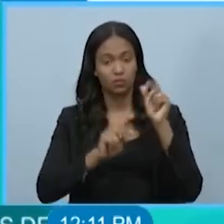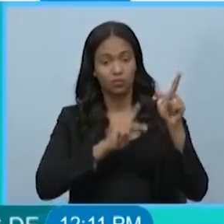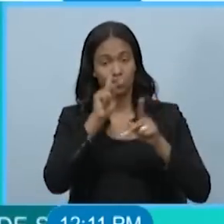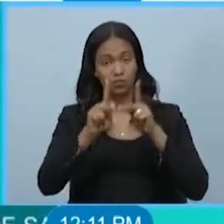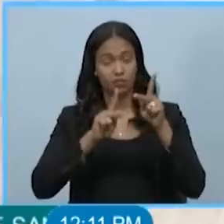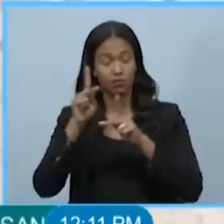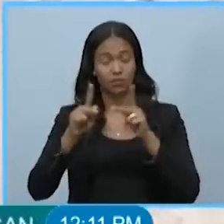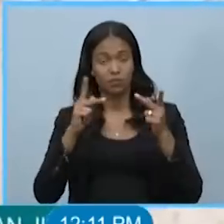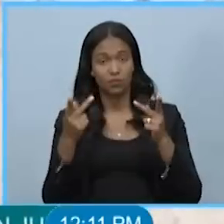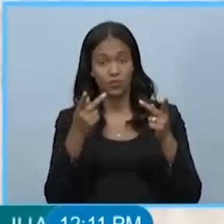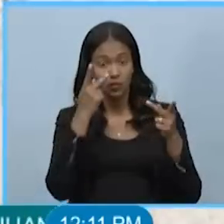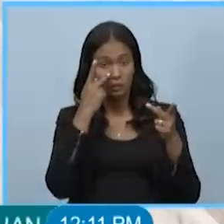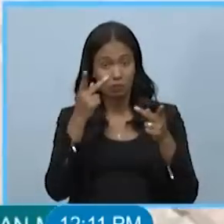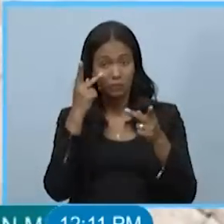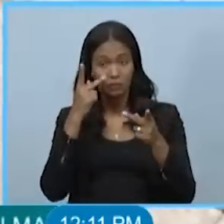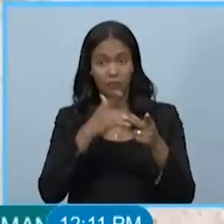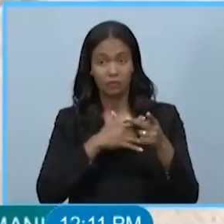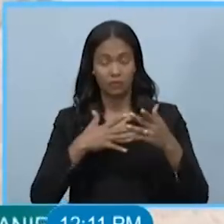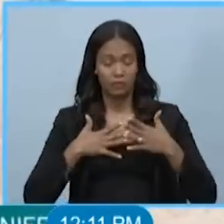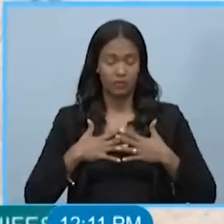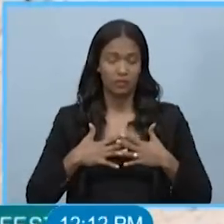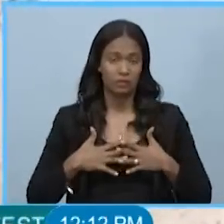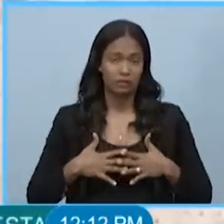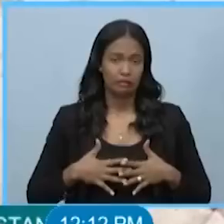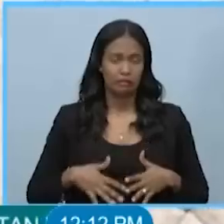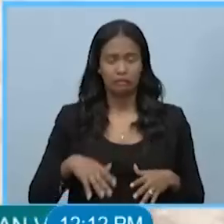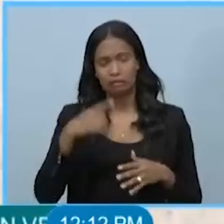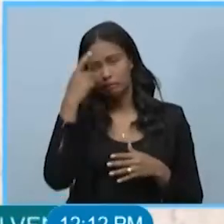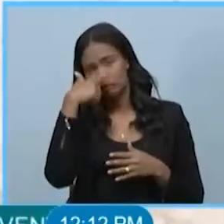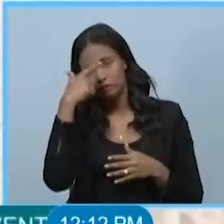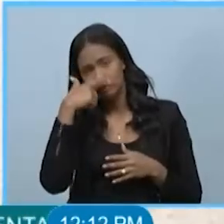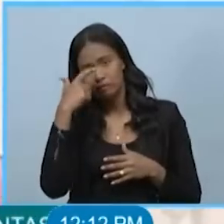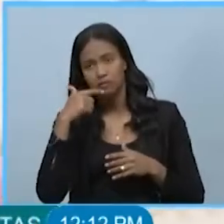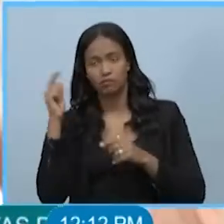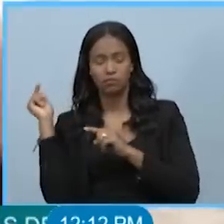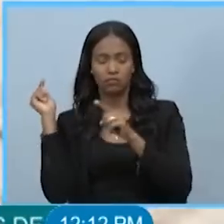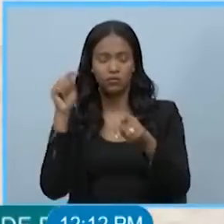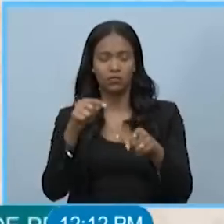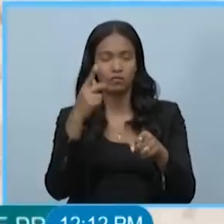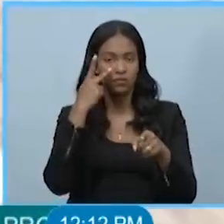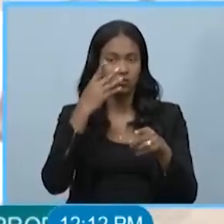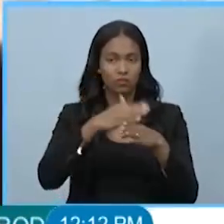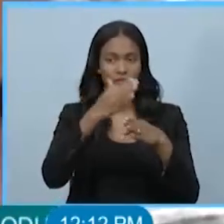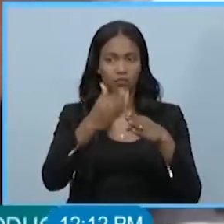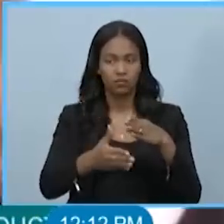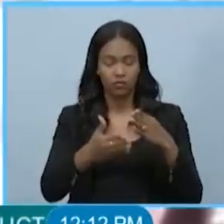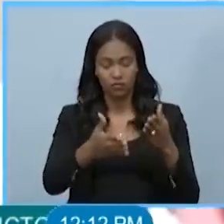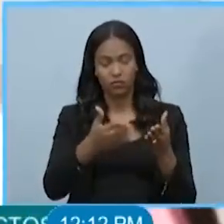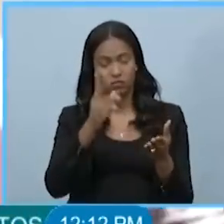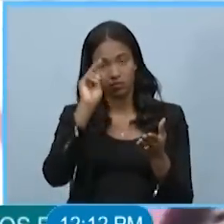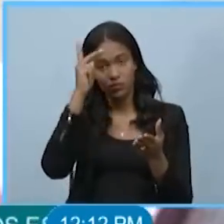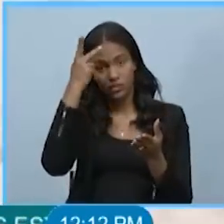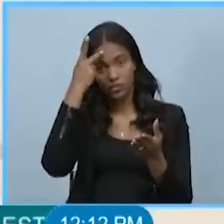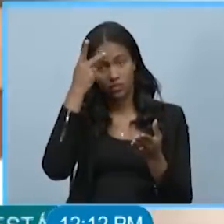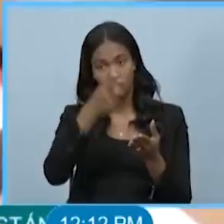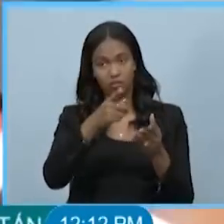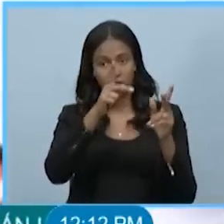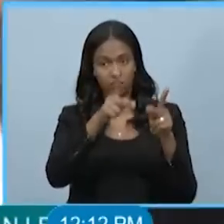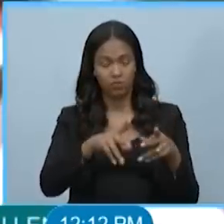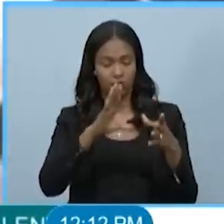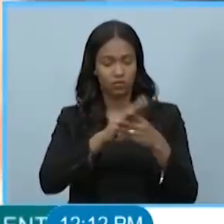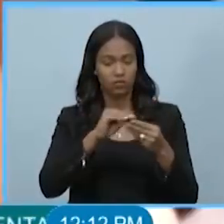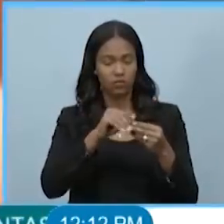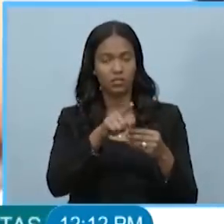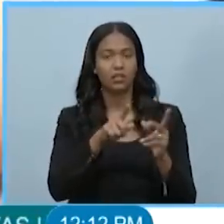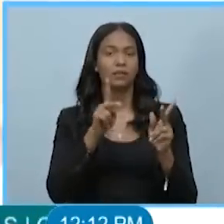personas visiblemente tristes, llorando, que vienen a dar el último adiós al político que ellos definen como